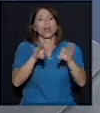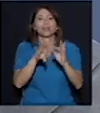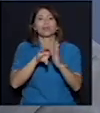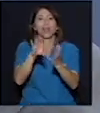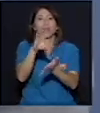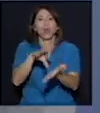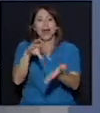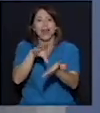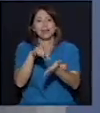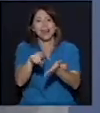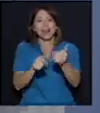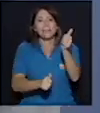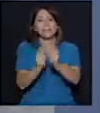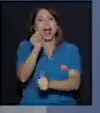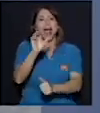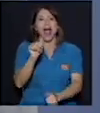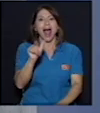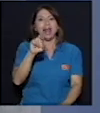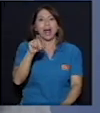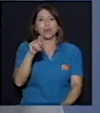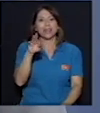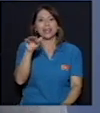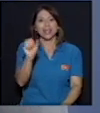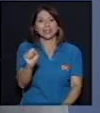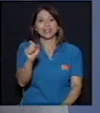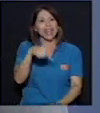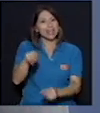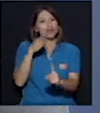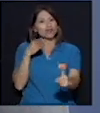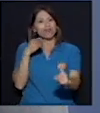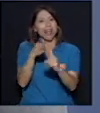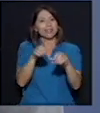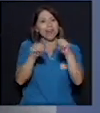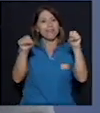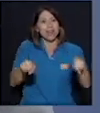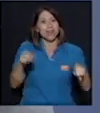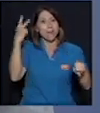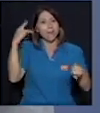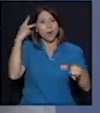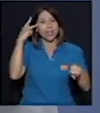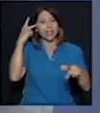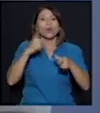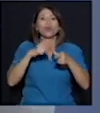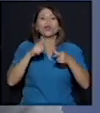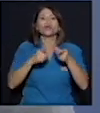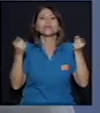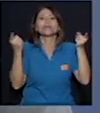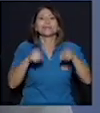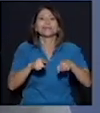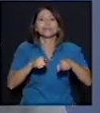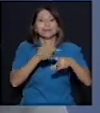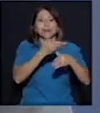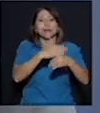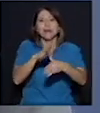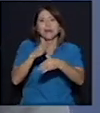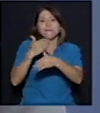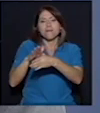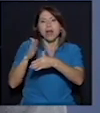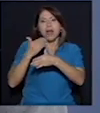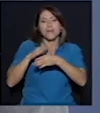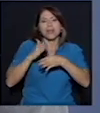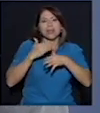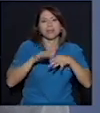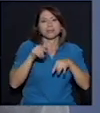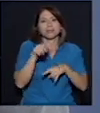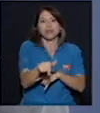en esos lugares eran los alawitas, leales al régimen. Y sucede, por supuesto, una fragmentación. Esta fragmentación